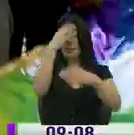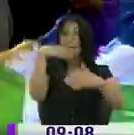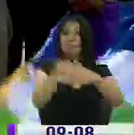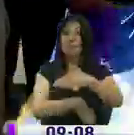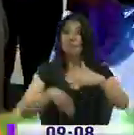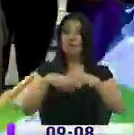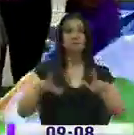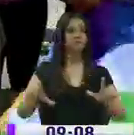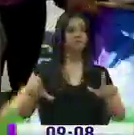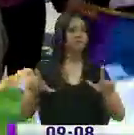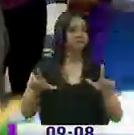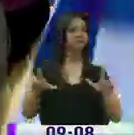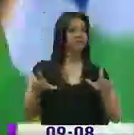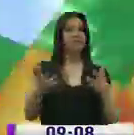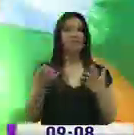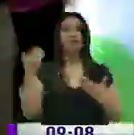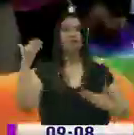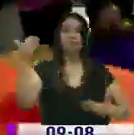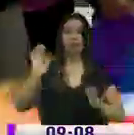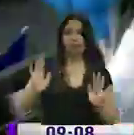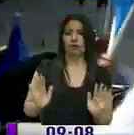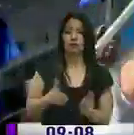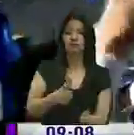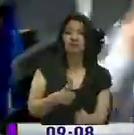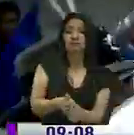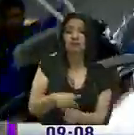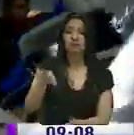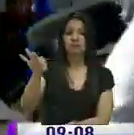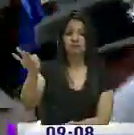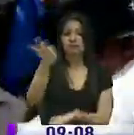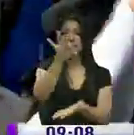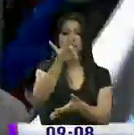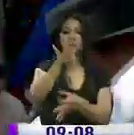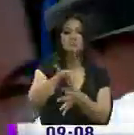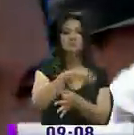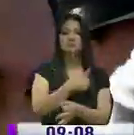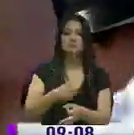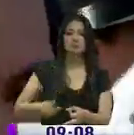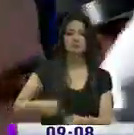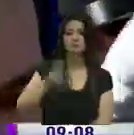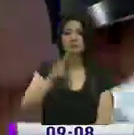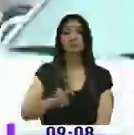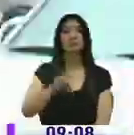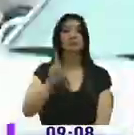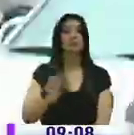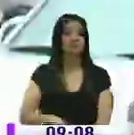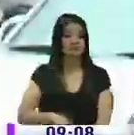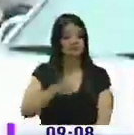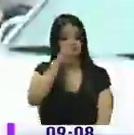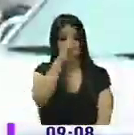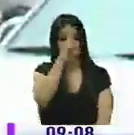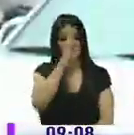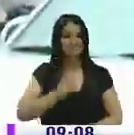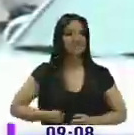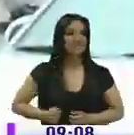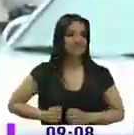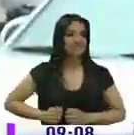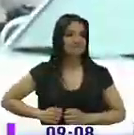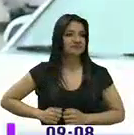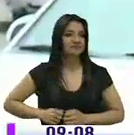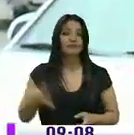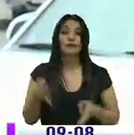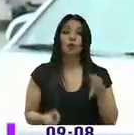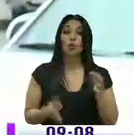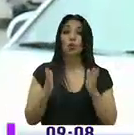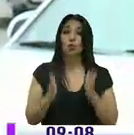como plataforma política con miras a las elecciones presidenciales del 2021 por suerte los nuestros jueces